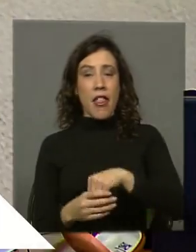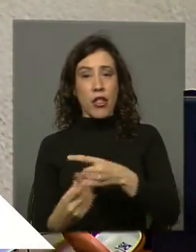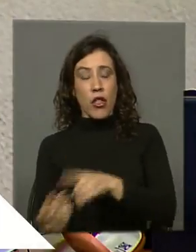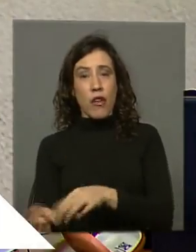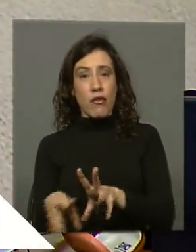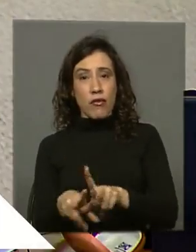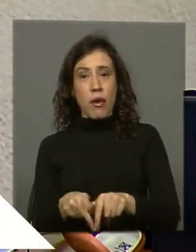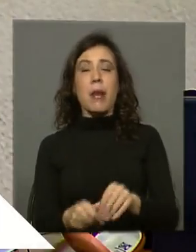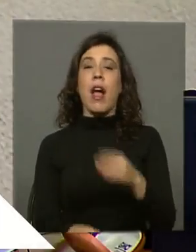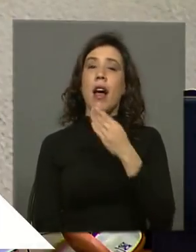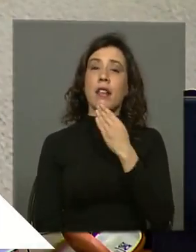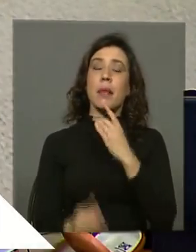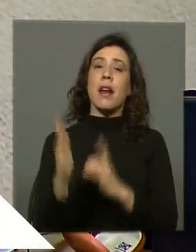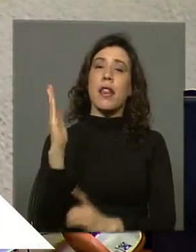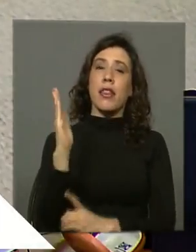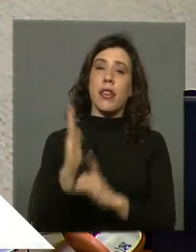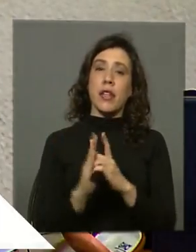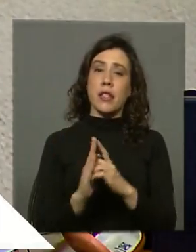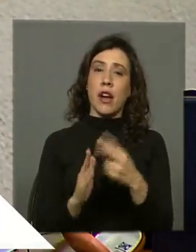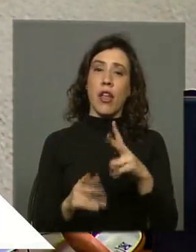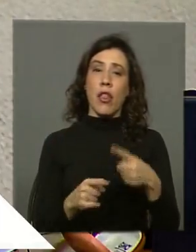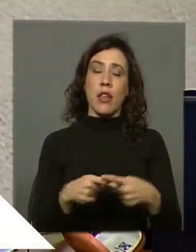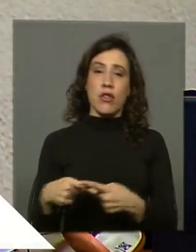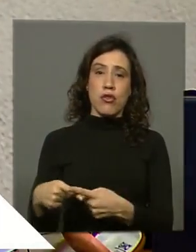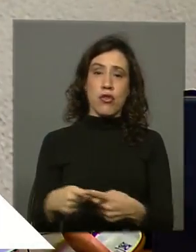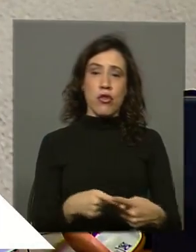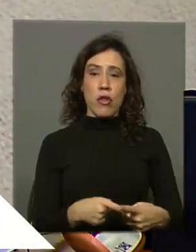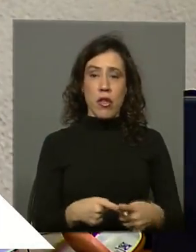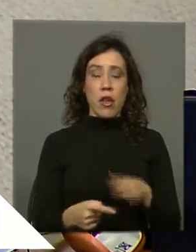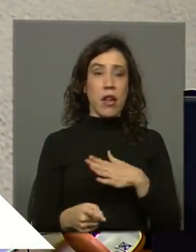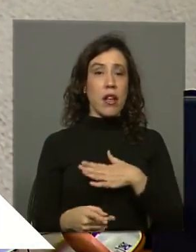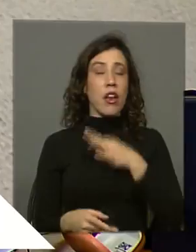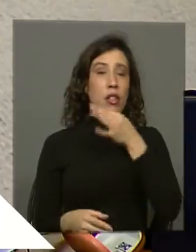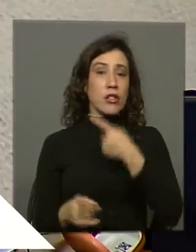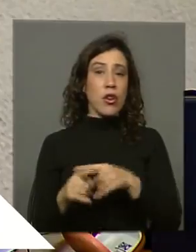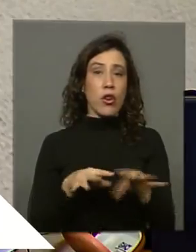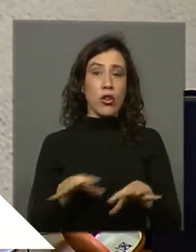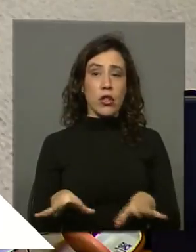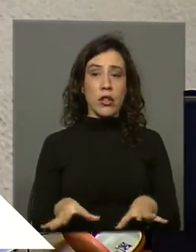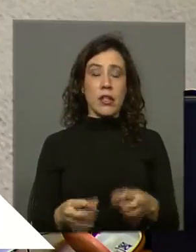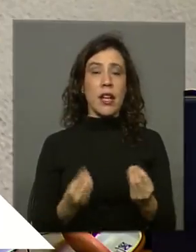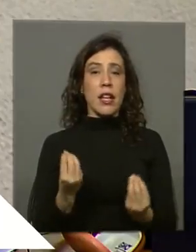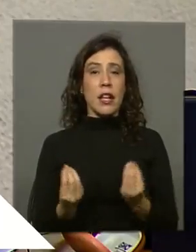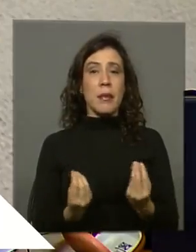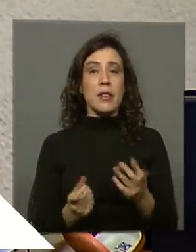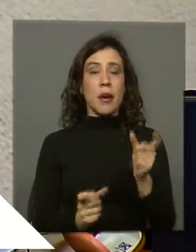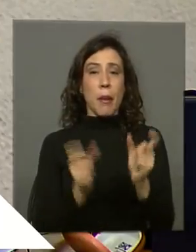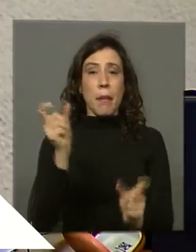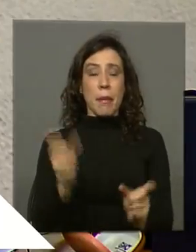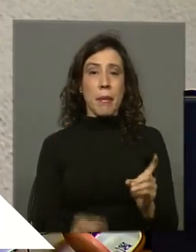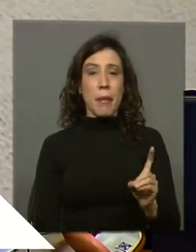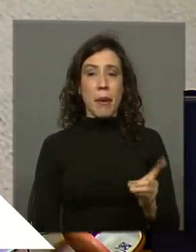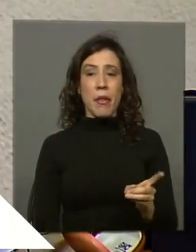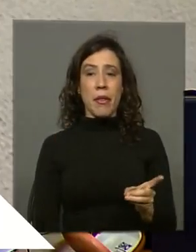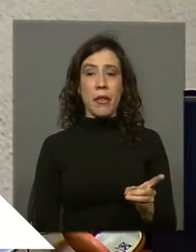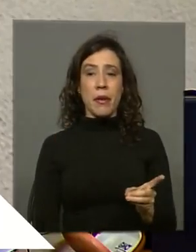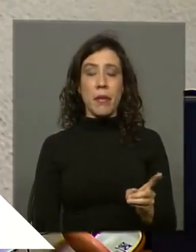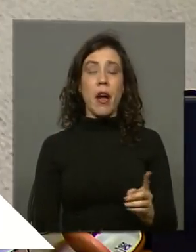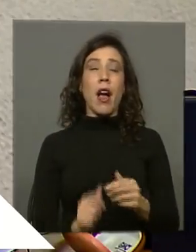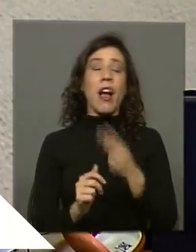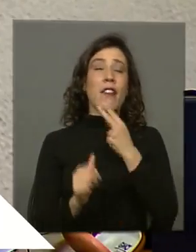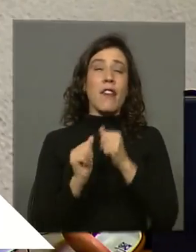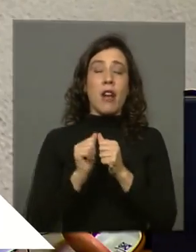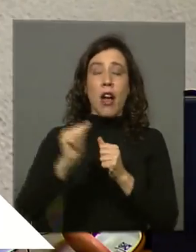familia pero también al desarrollo de la sociedad y quiero incorporar otra variable que es lo que pasa con las personas con discapacidad en sectores